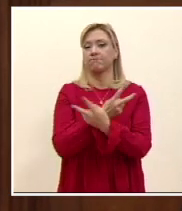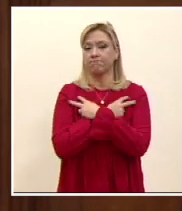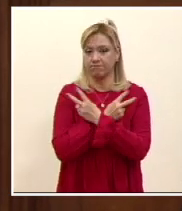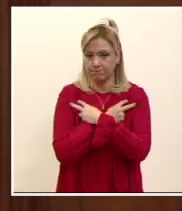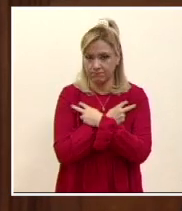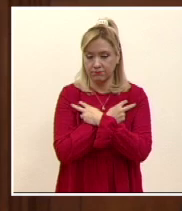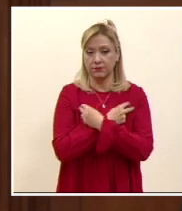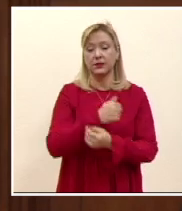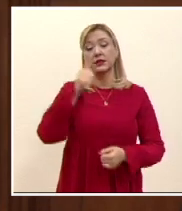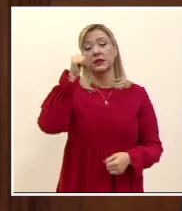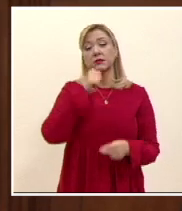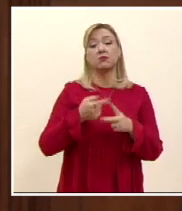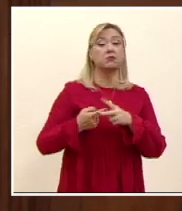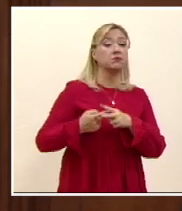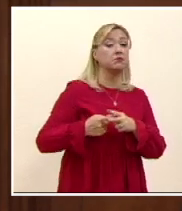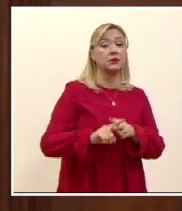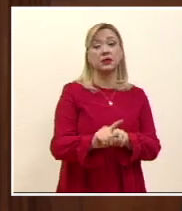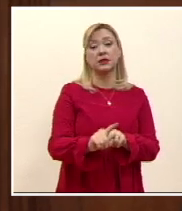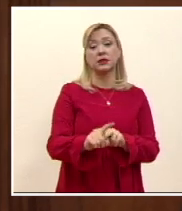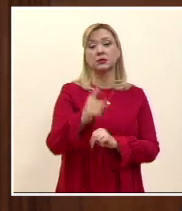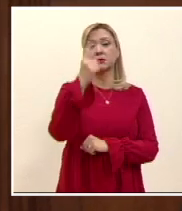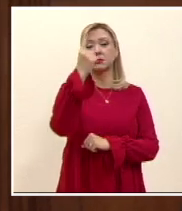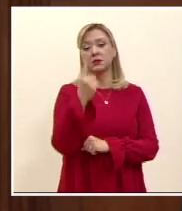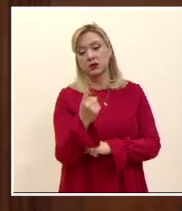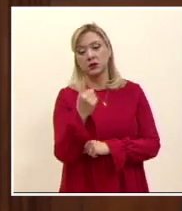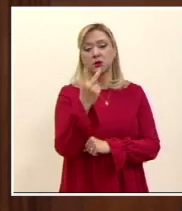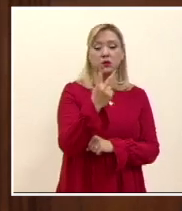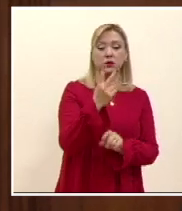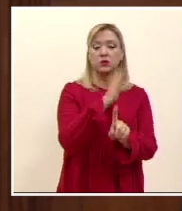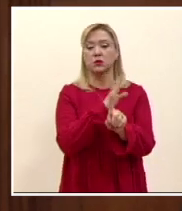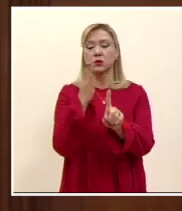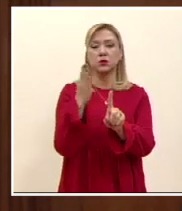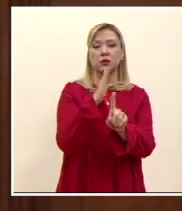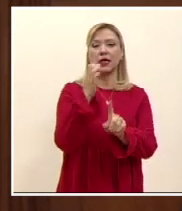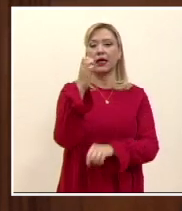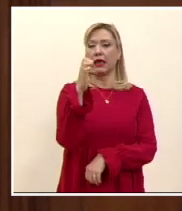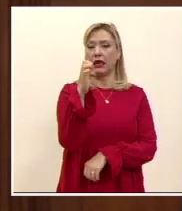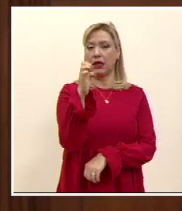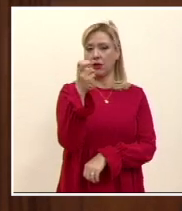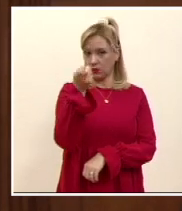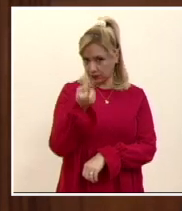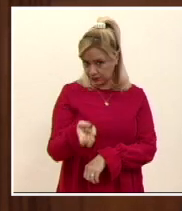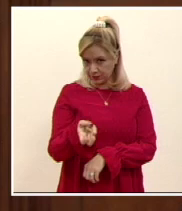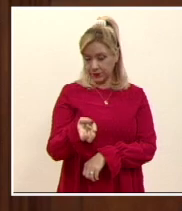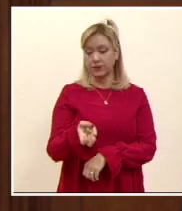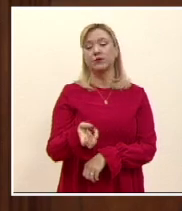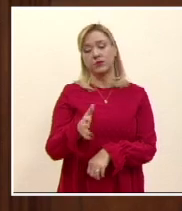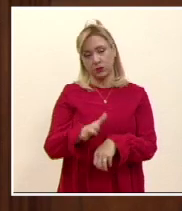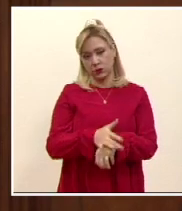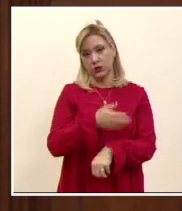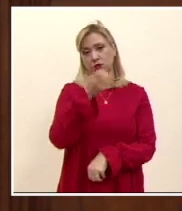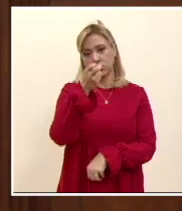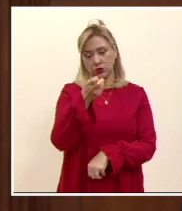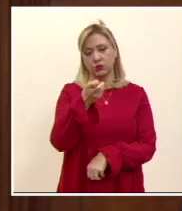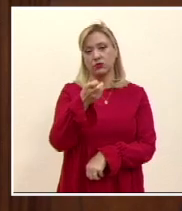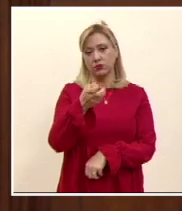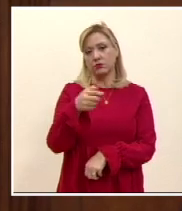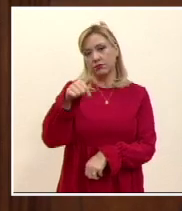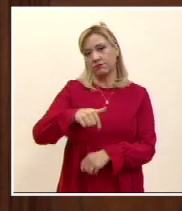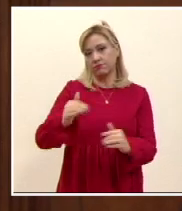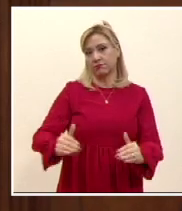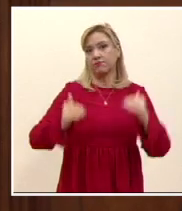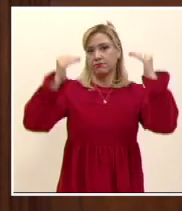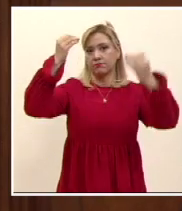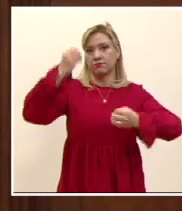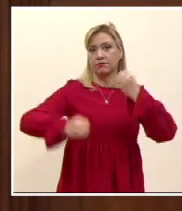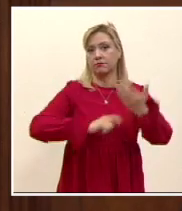el primero comenzará el primer día hábil del mes de enero. En consecuencia, esta Suprema Corte